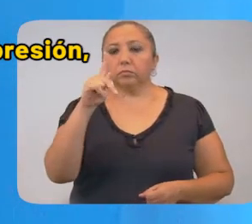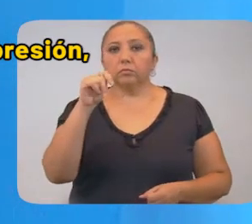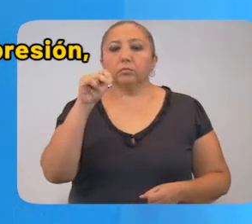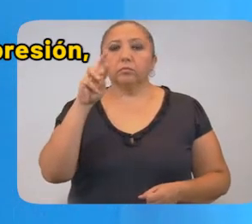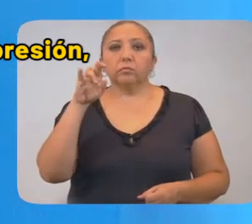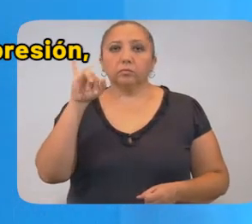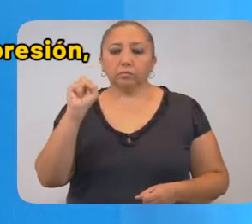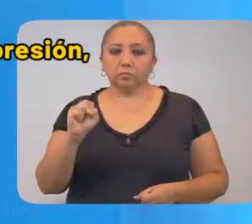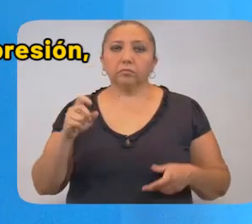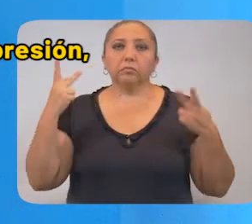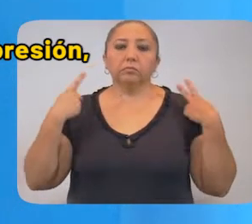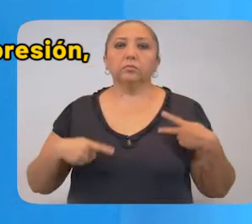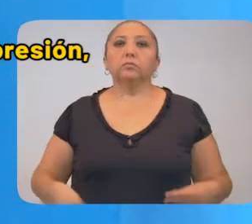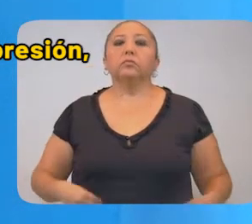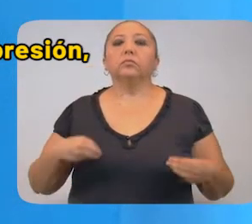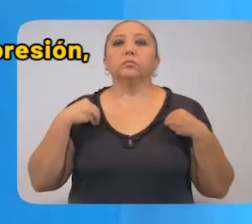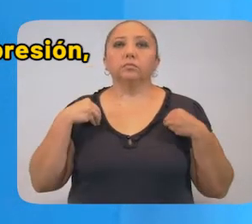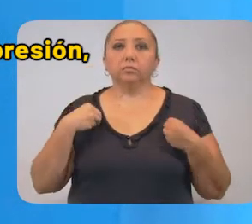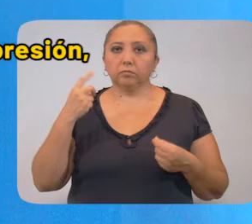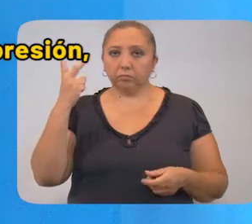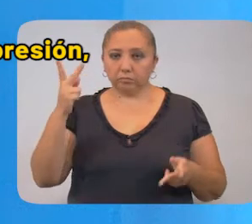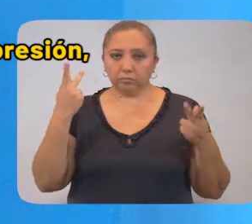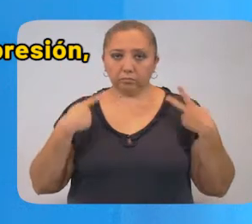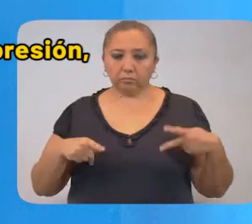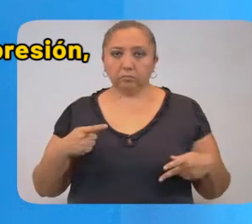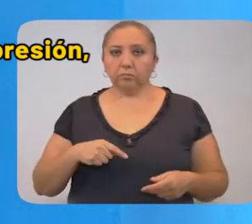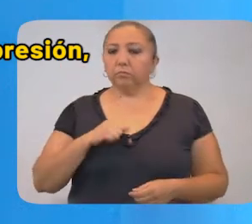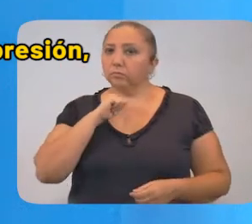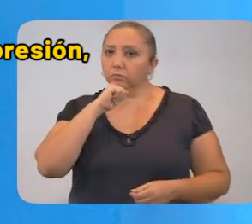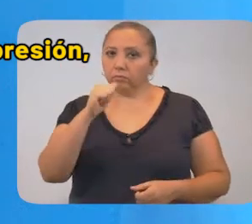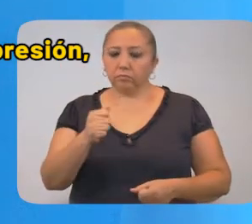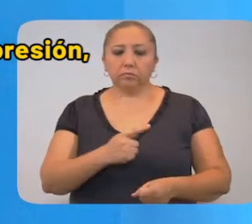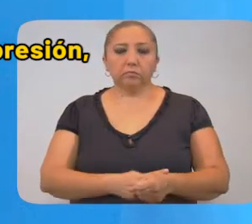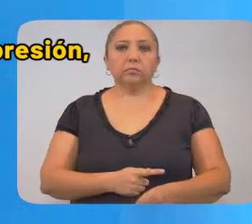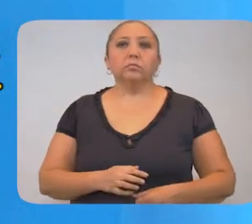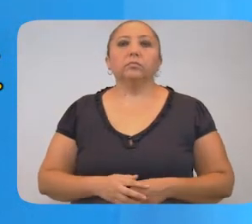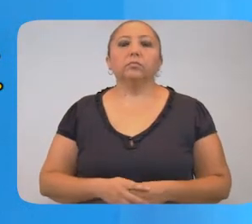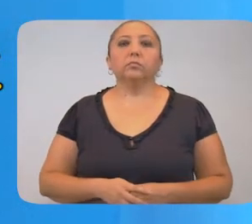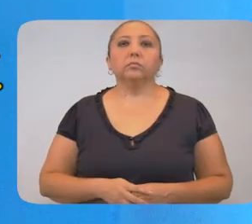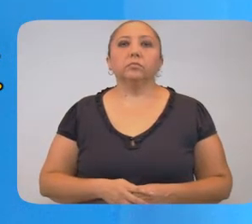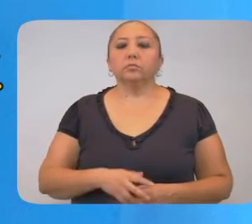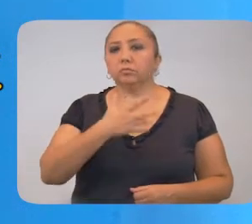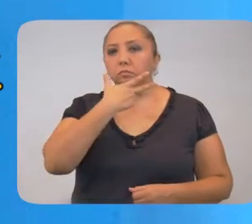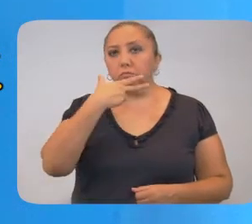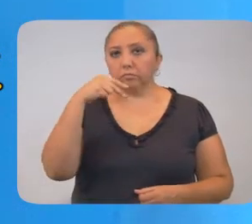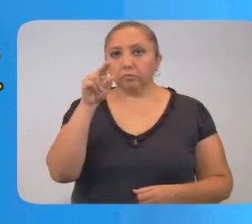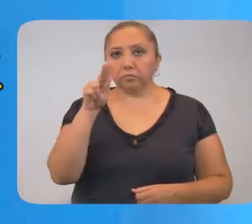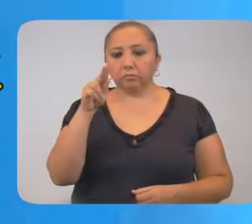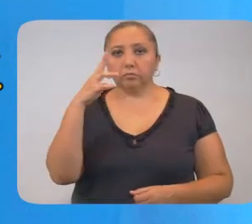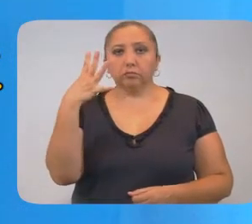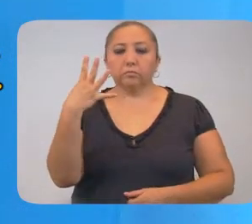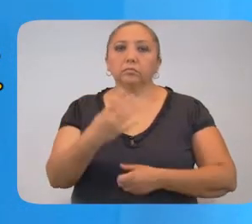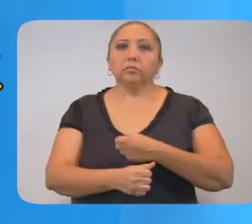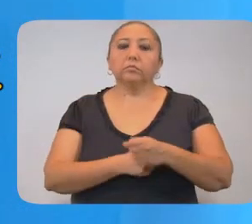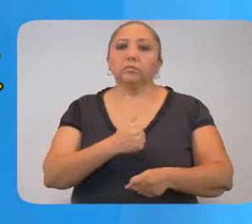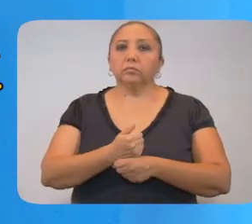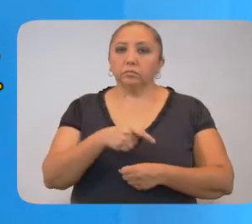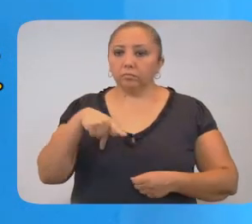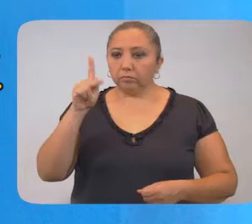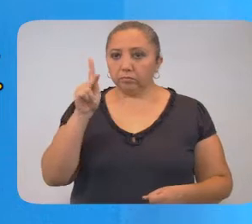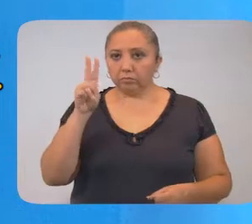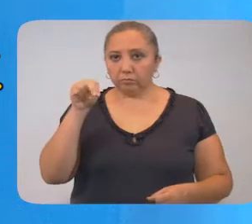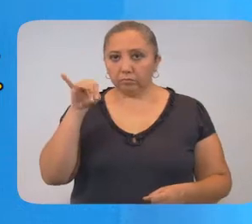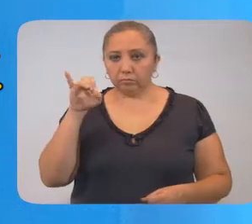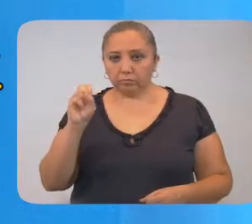cardíaca. La paciente vivía con 2 contactos, ninguno con síntomas. Hombre de 84 años de Canacín con